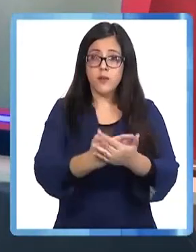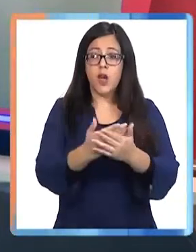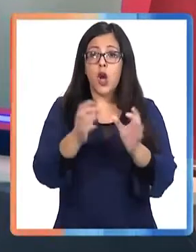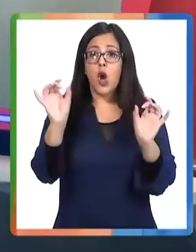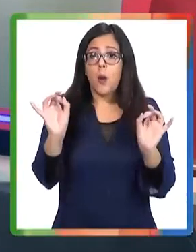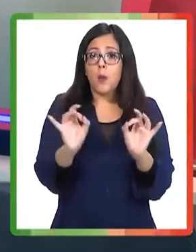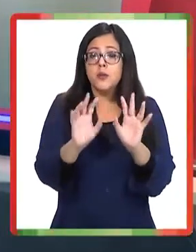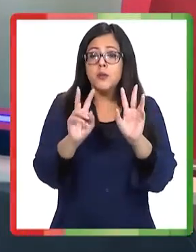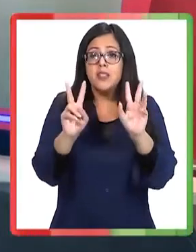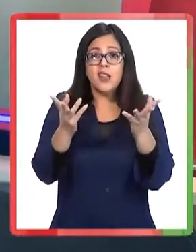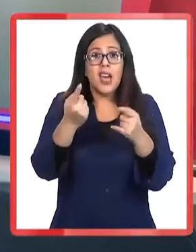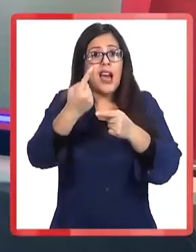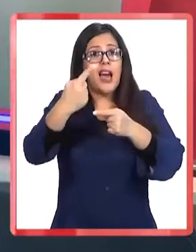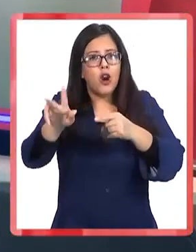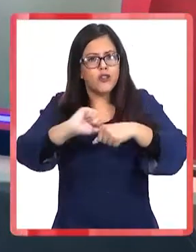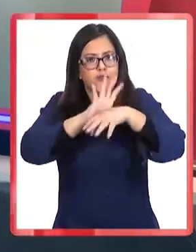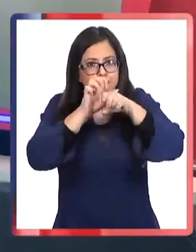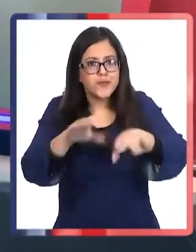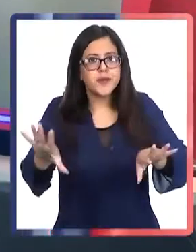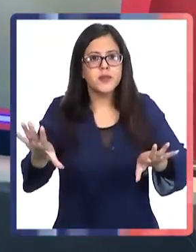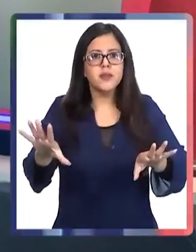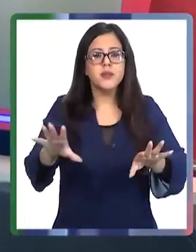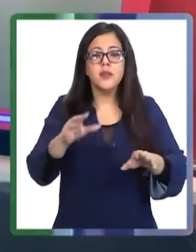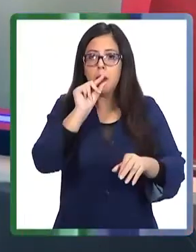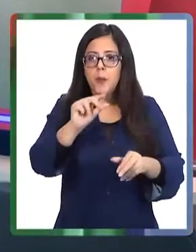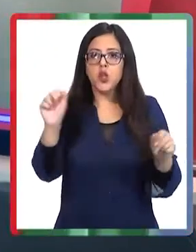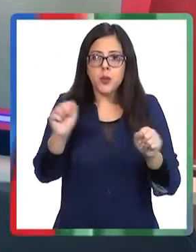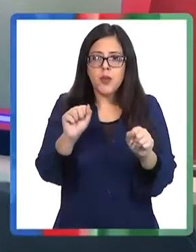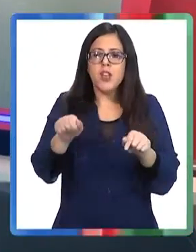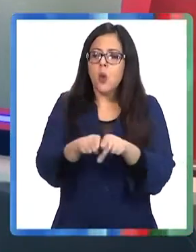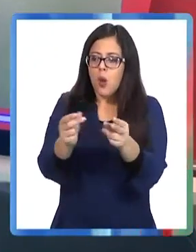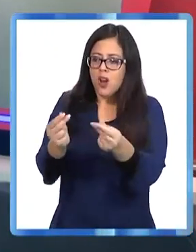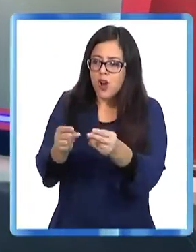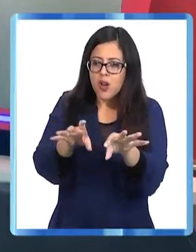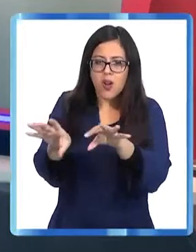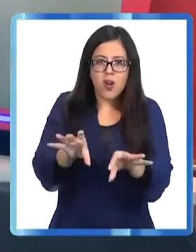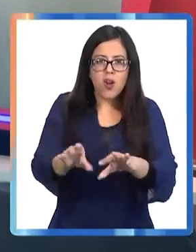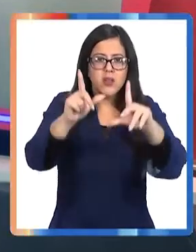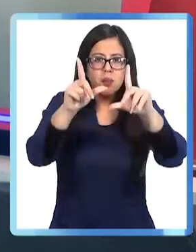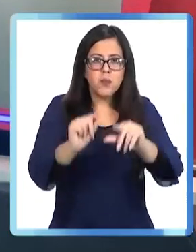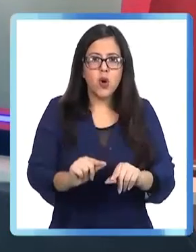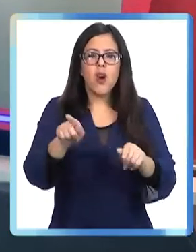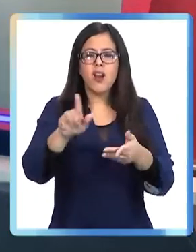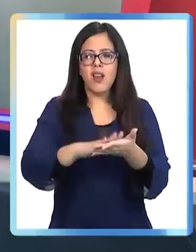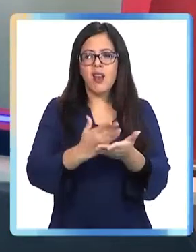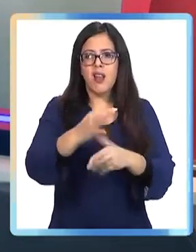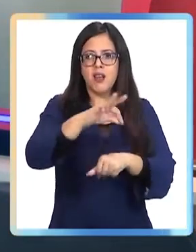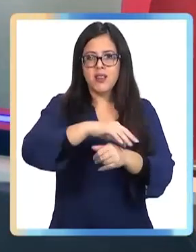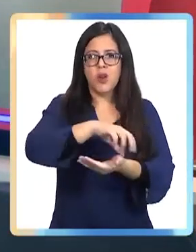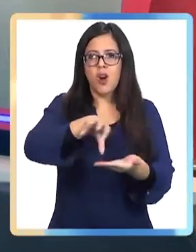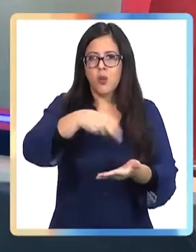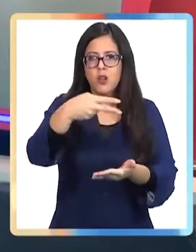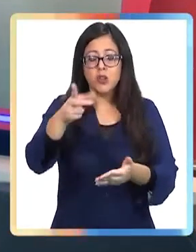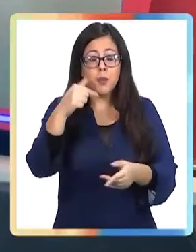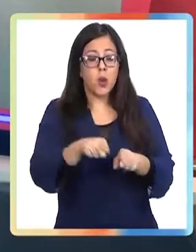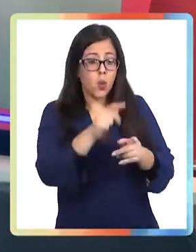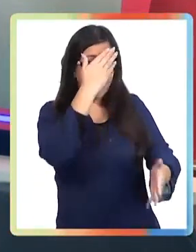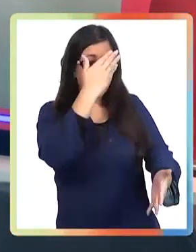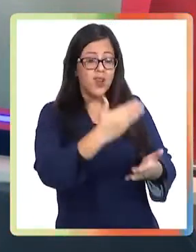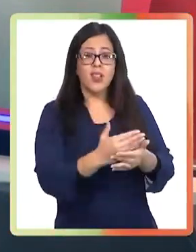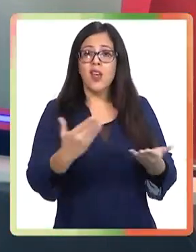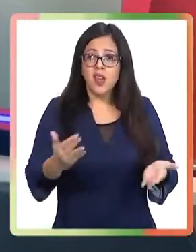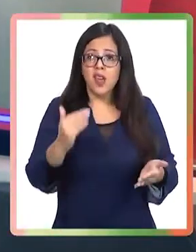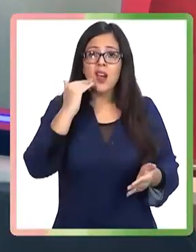aparentemente a una nueva ola, se nos acerca el invierno, y usted decía que los recursos son escasos, por supuesto, en la salud en Colchane, y sin embargo han tenido